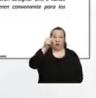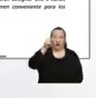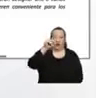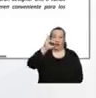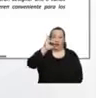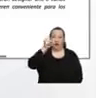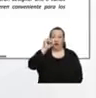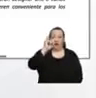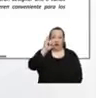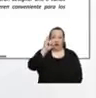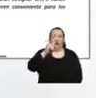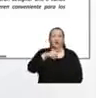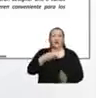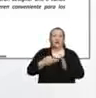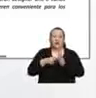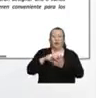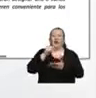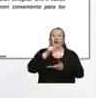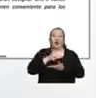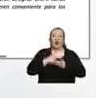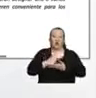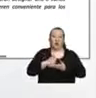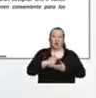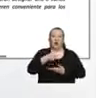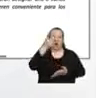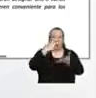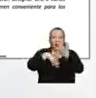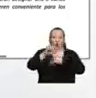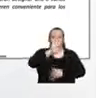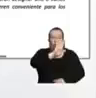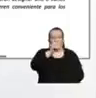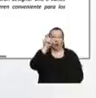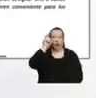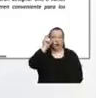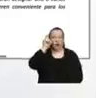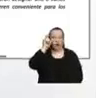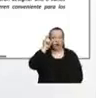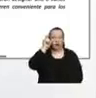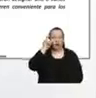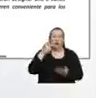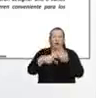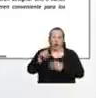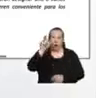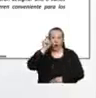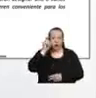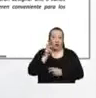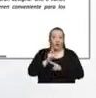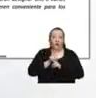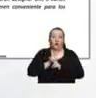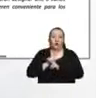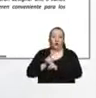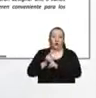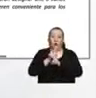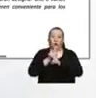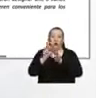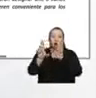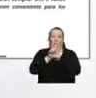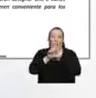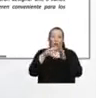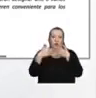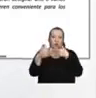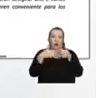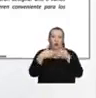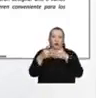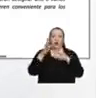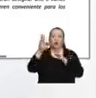los beneficiarios son los hijos de la zona pero el lazo es el protector en la ley panameña hay una figura de las fundaciones